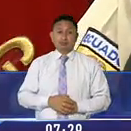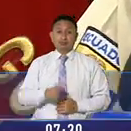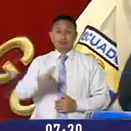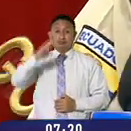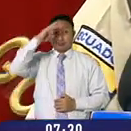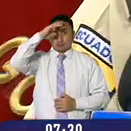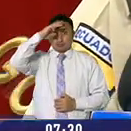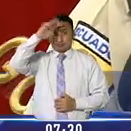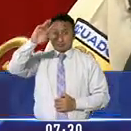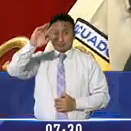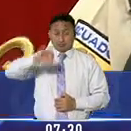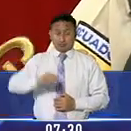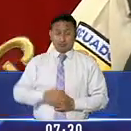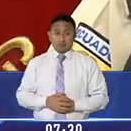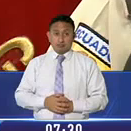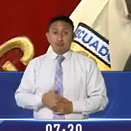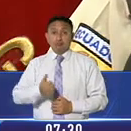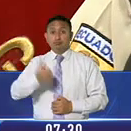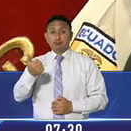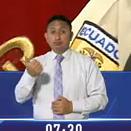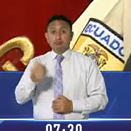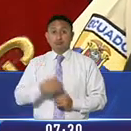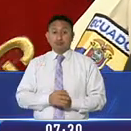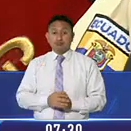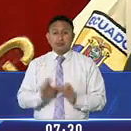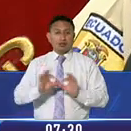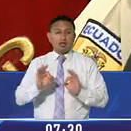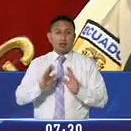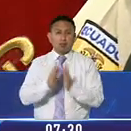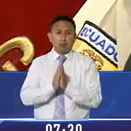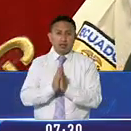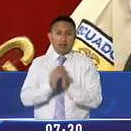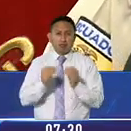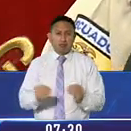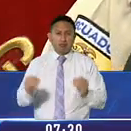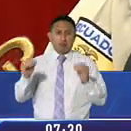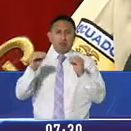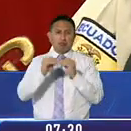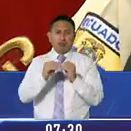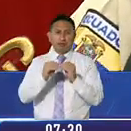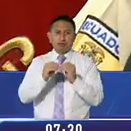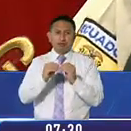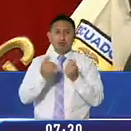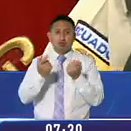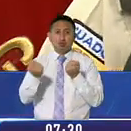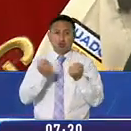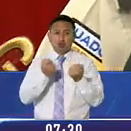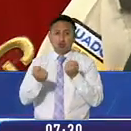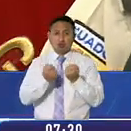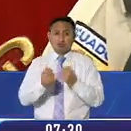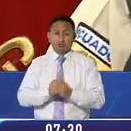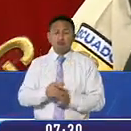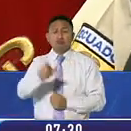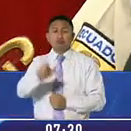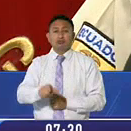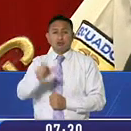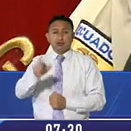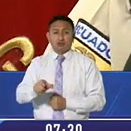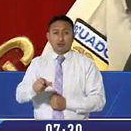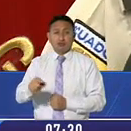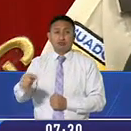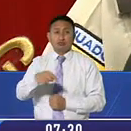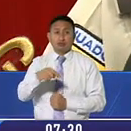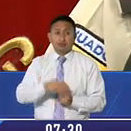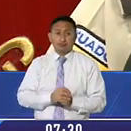está exigiendo mayores controles a las personas que tienen una